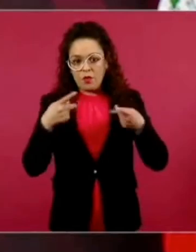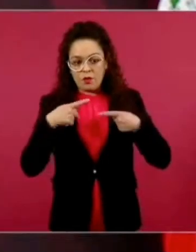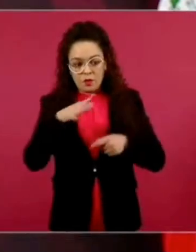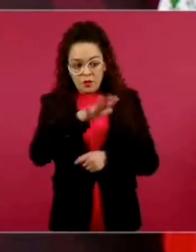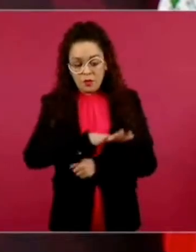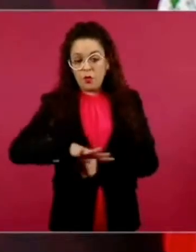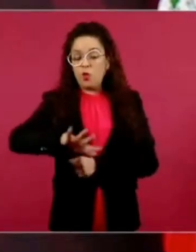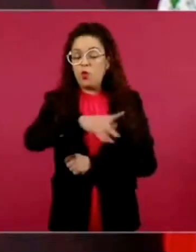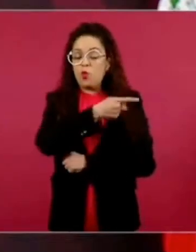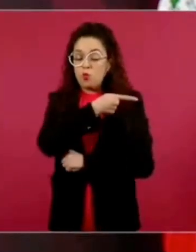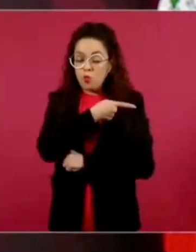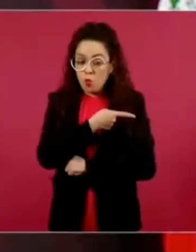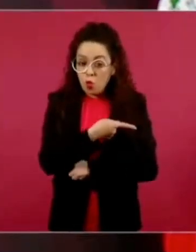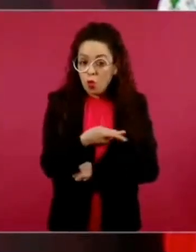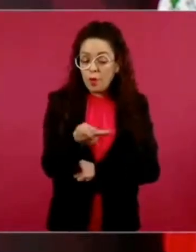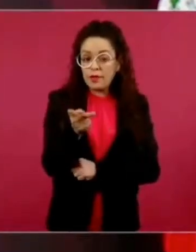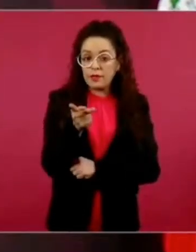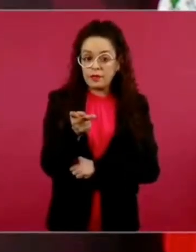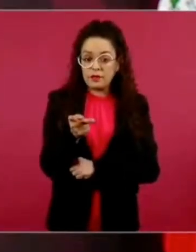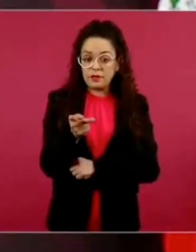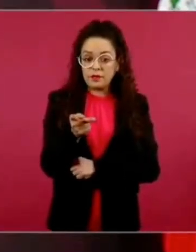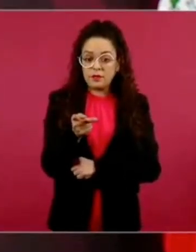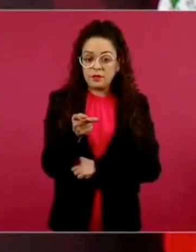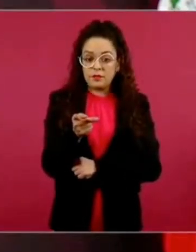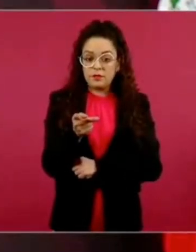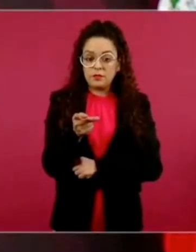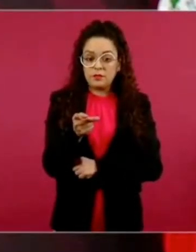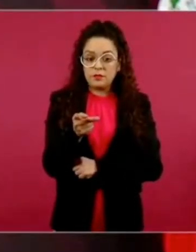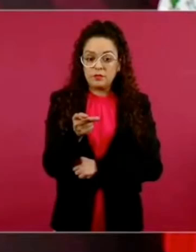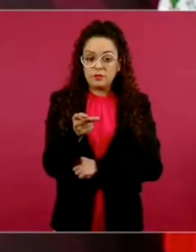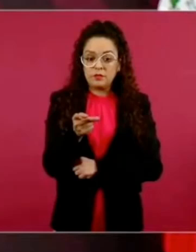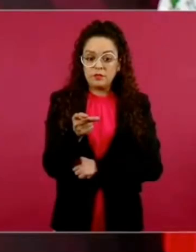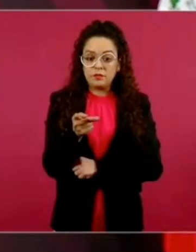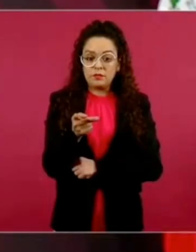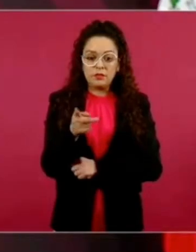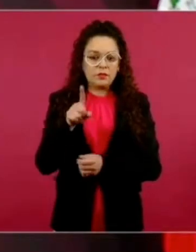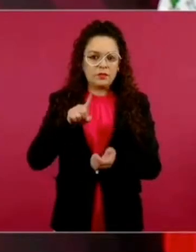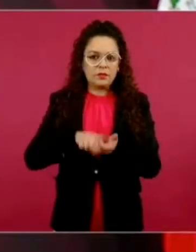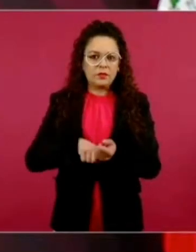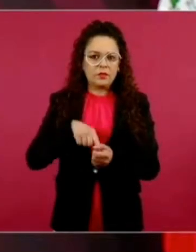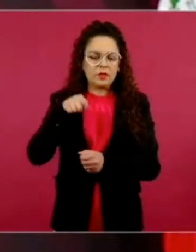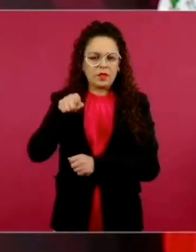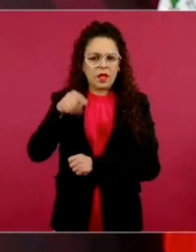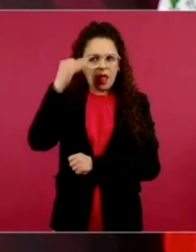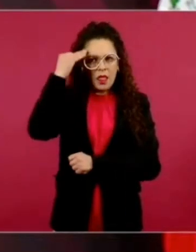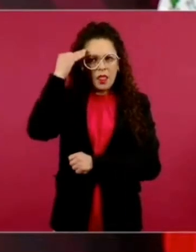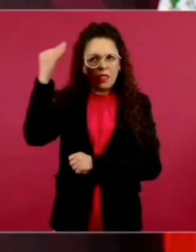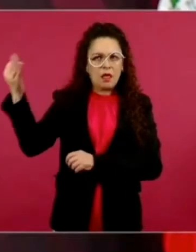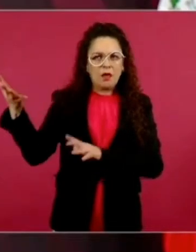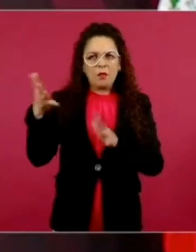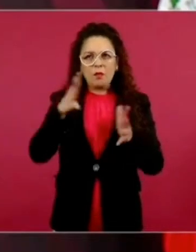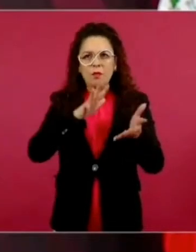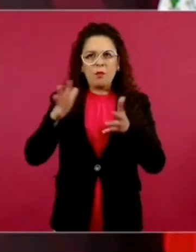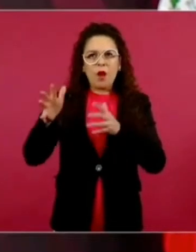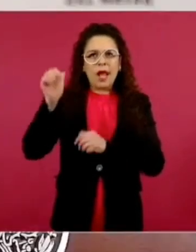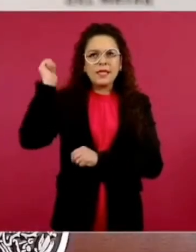Estamos hablando de la mitad del siglo XIX.